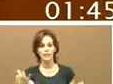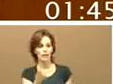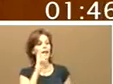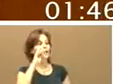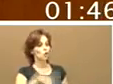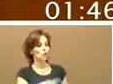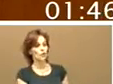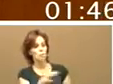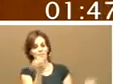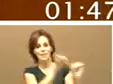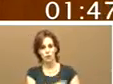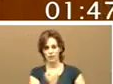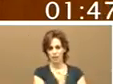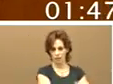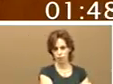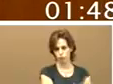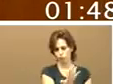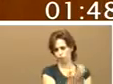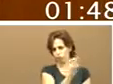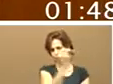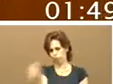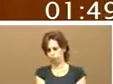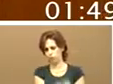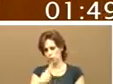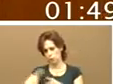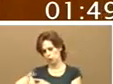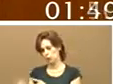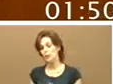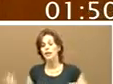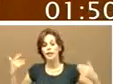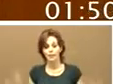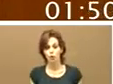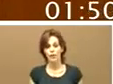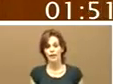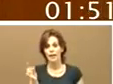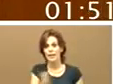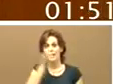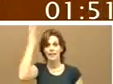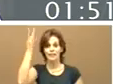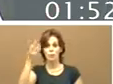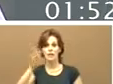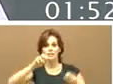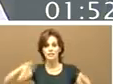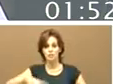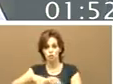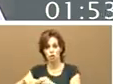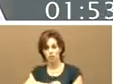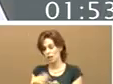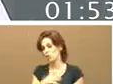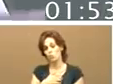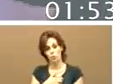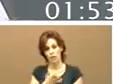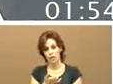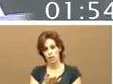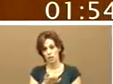defendemos. Por eso no caben iniciativas insolidarias que generen diferencias